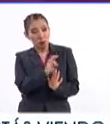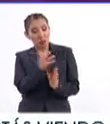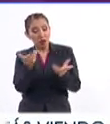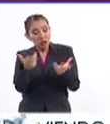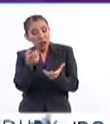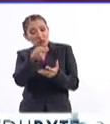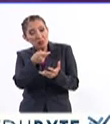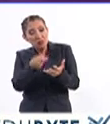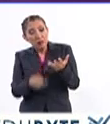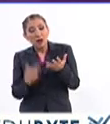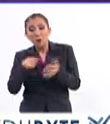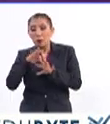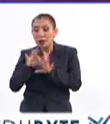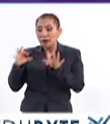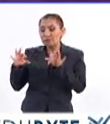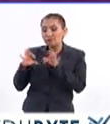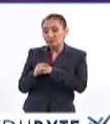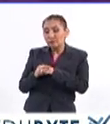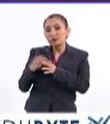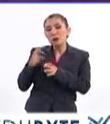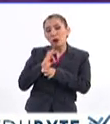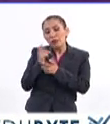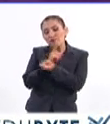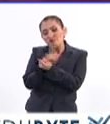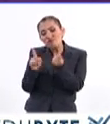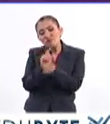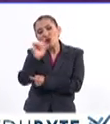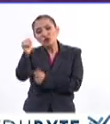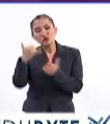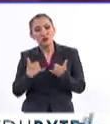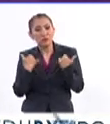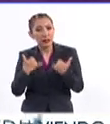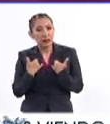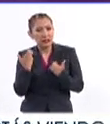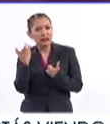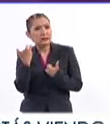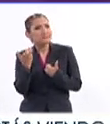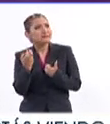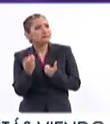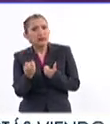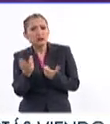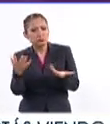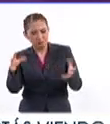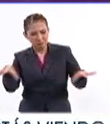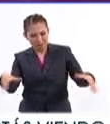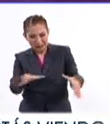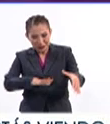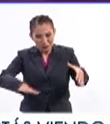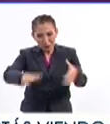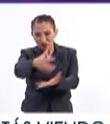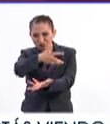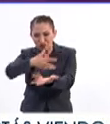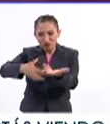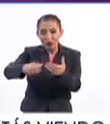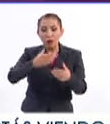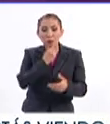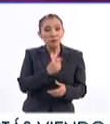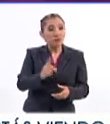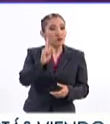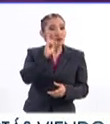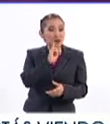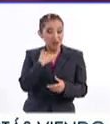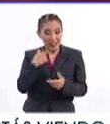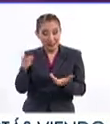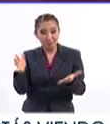competencias, pueden trabajar en resiliencia, pueden interactuar con otros, y eso hace que dentro de esa dinámica chicas y